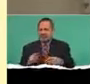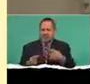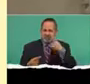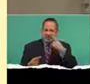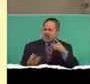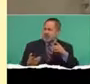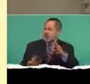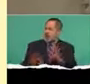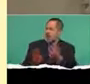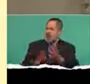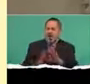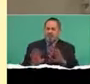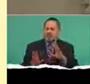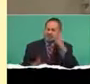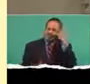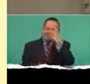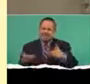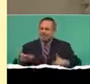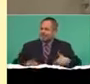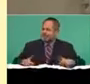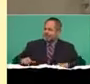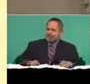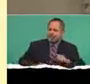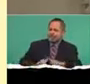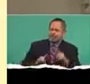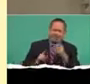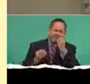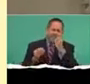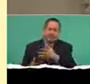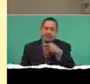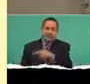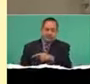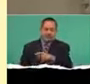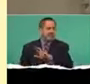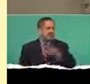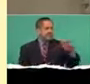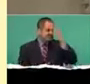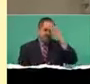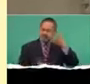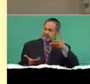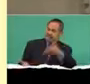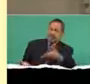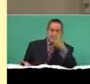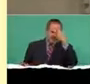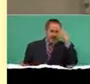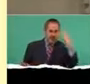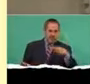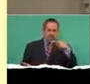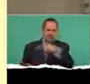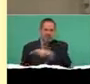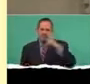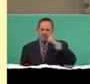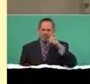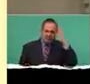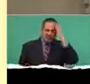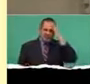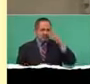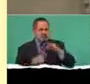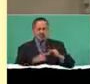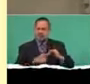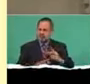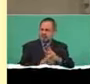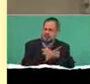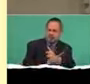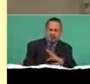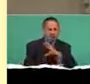del país. Pero de igual manera a México se le conoce por su liderazgo basado en valores